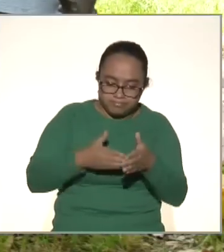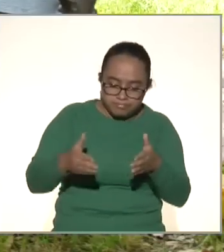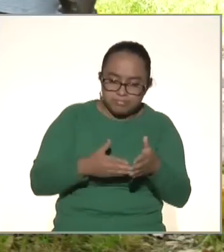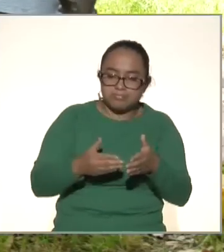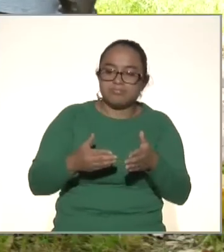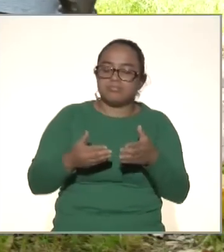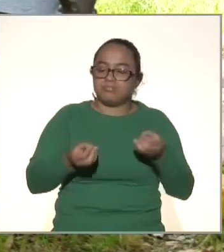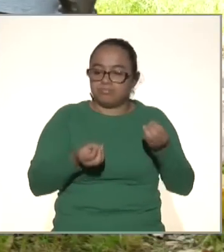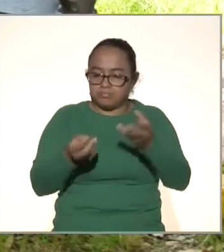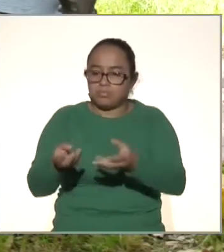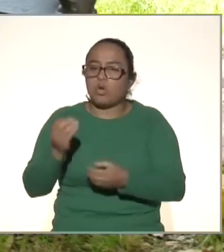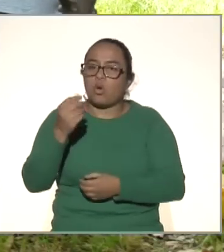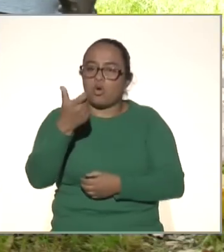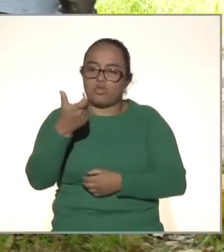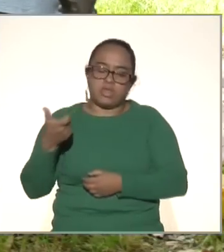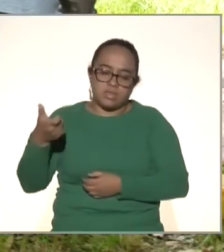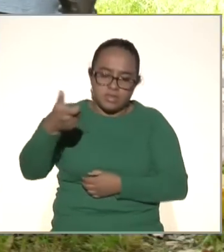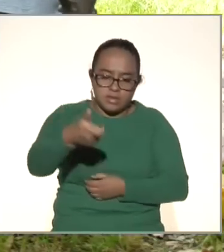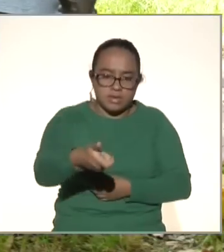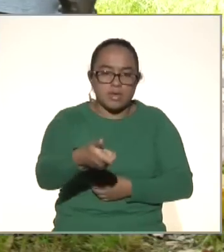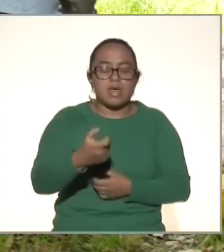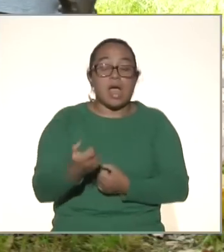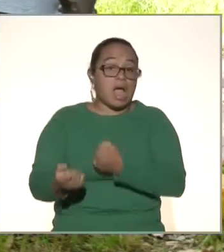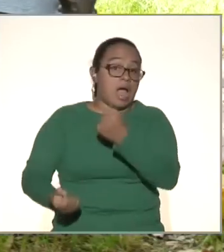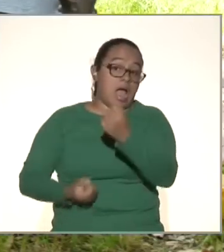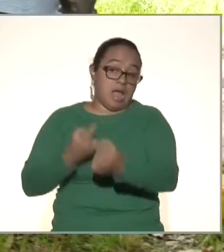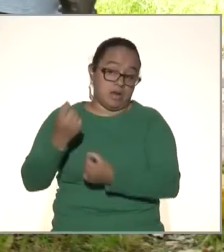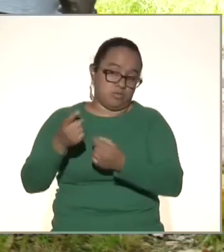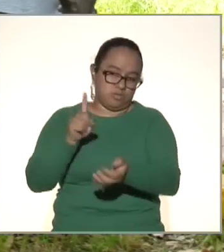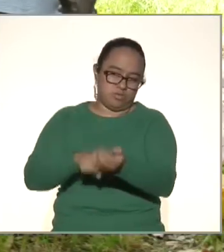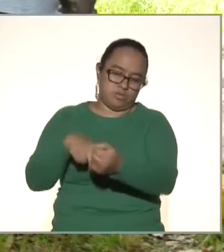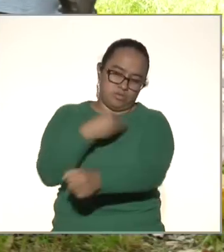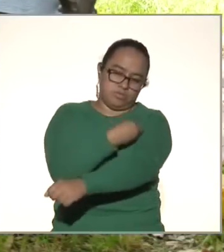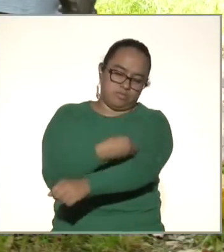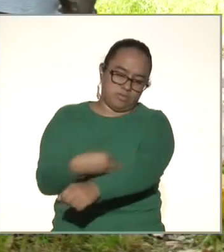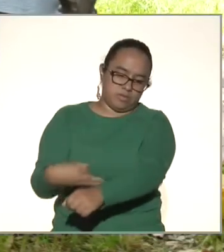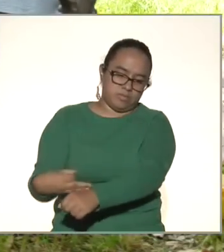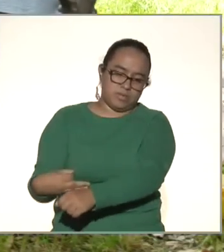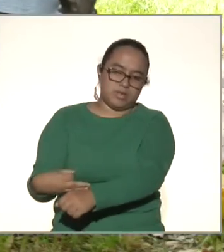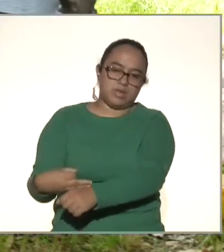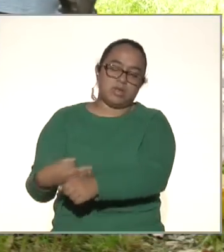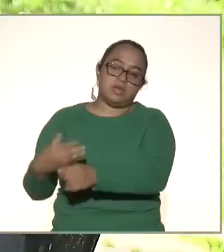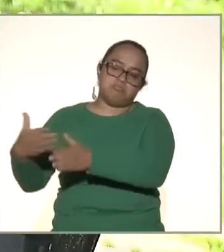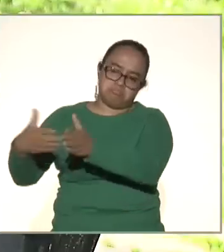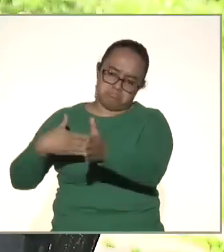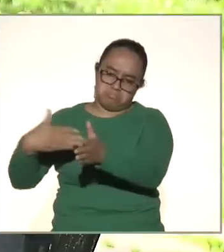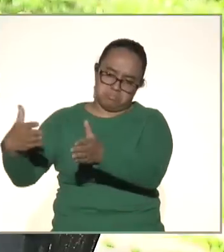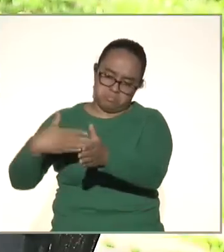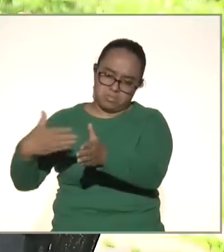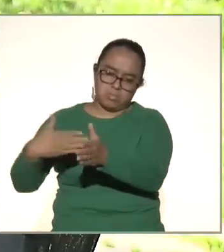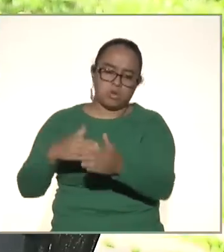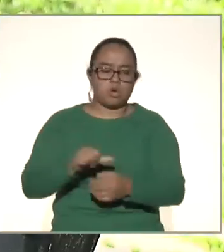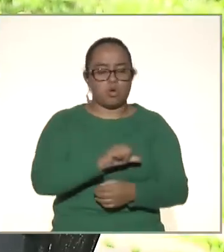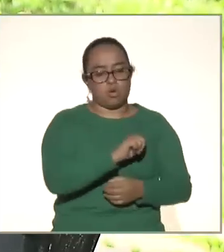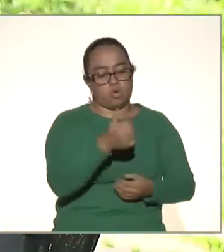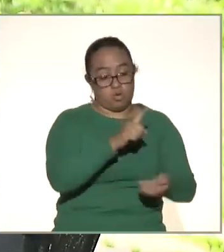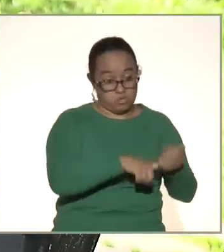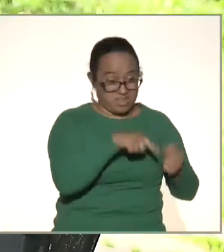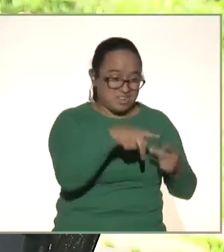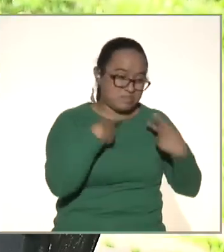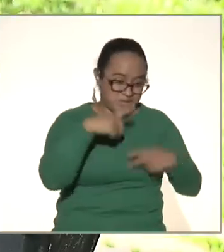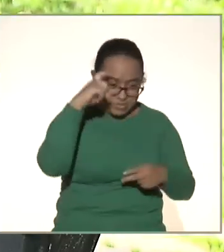ponemos dinero, algunos miembros de la familia cocinan, otros que trabajan